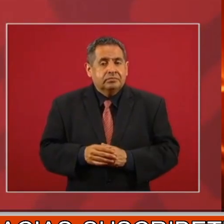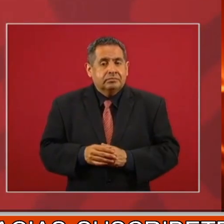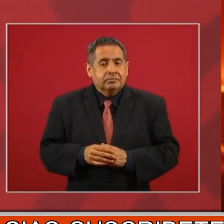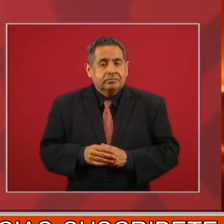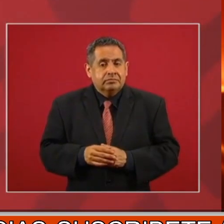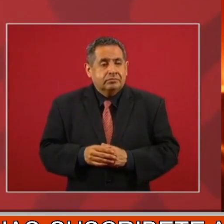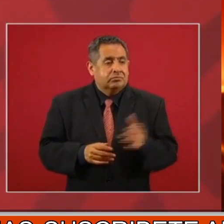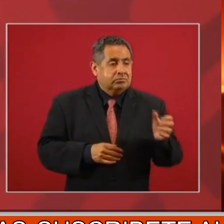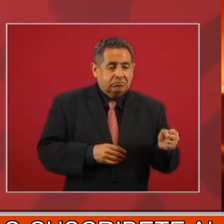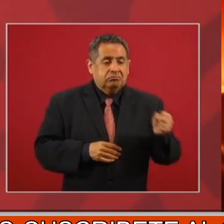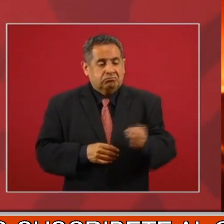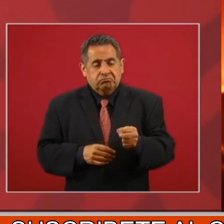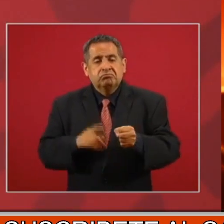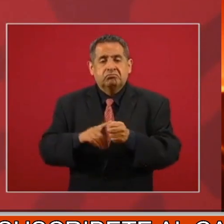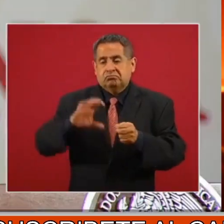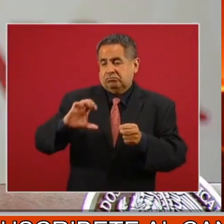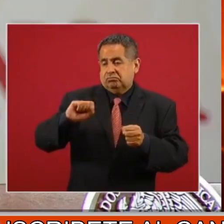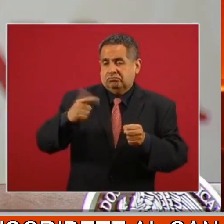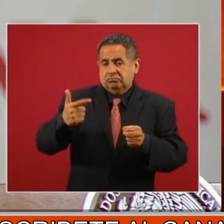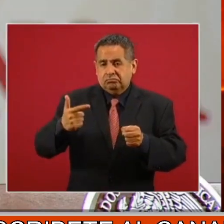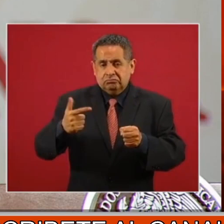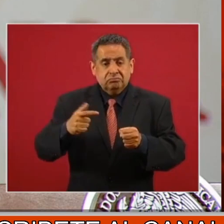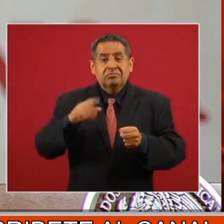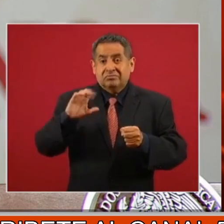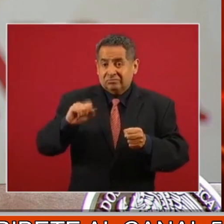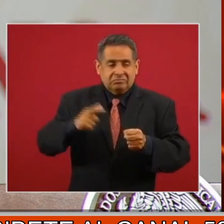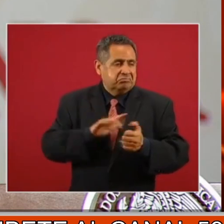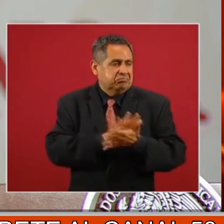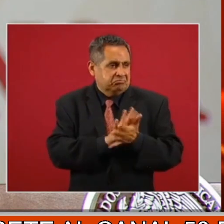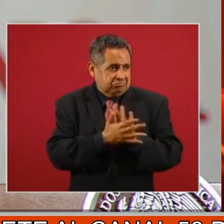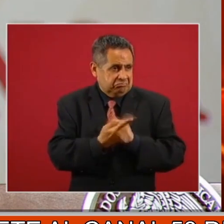y se impone Salinas, y Salinas se arregla